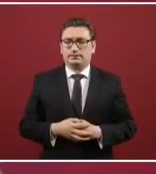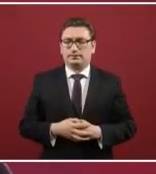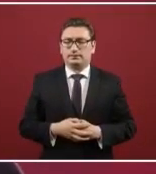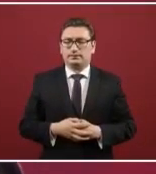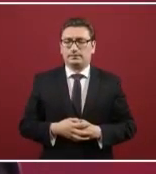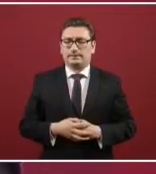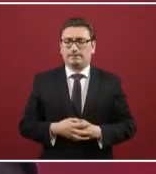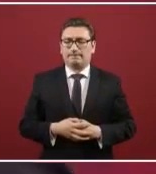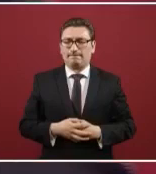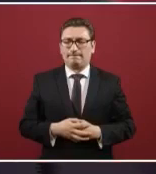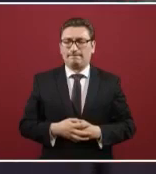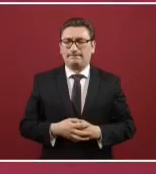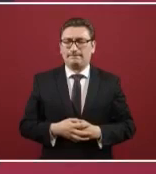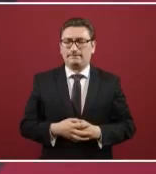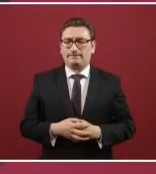licitando